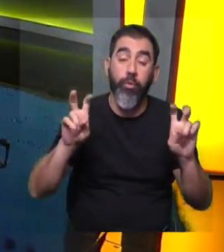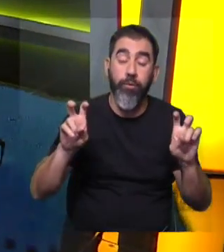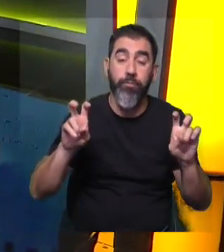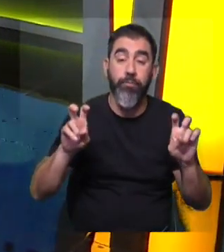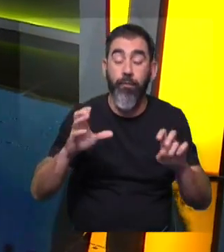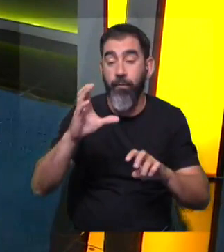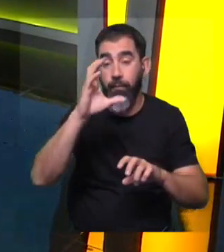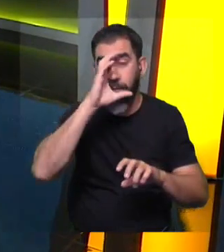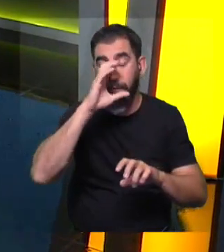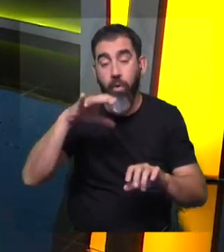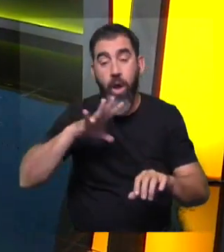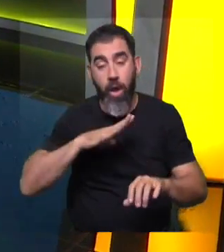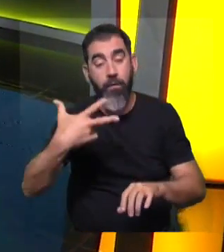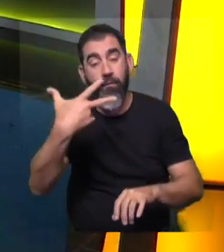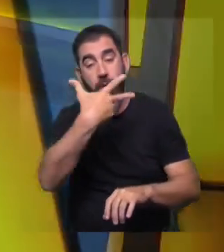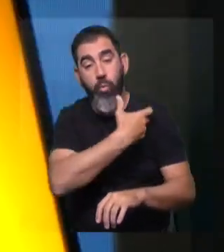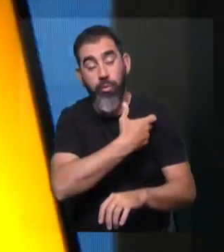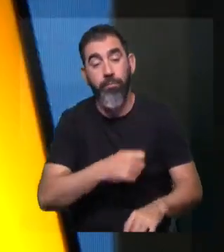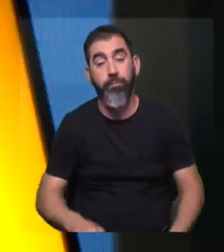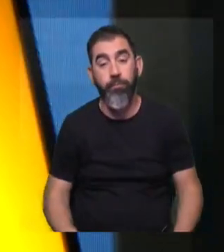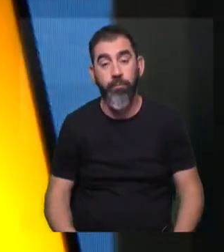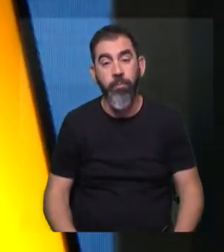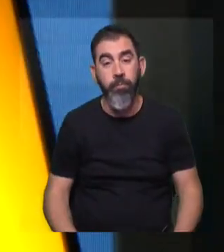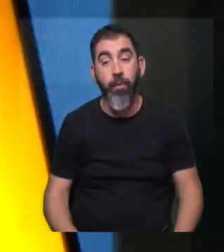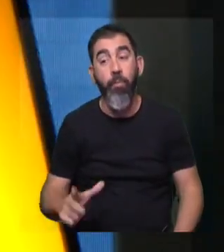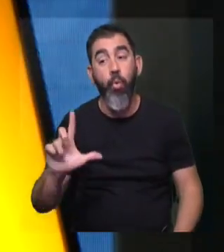que ya en febrero teníamos vacunas. Sí, pero si no hubiéramos